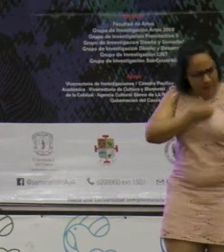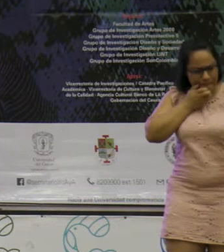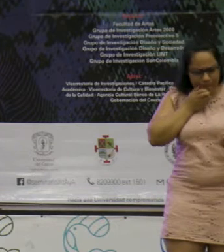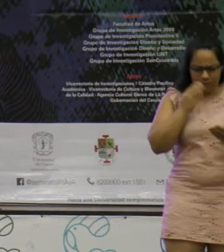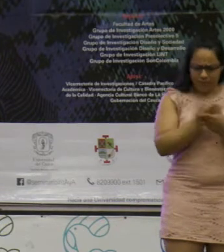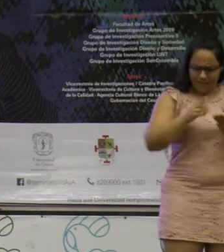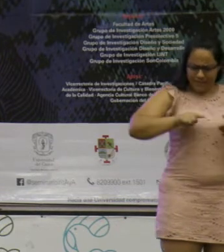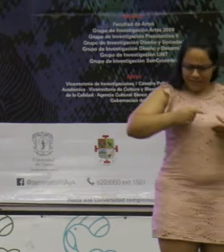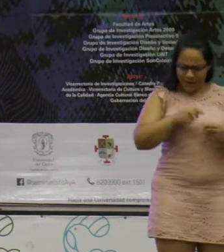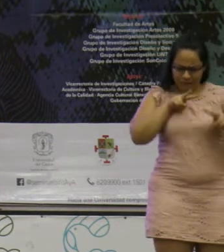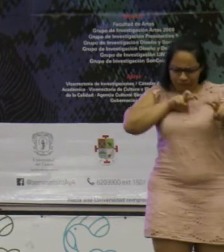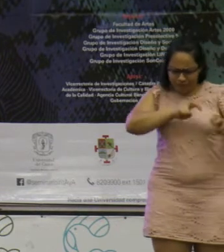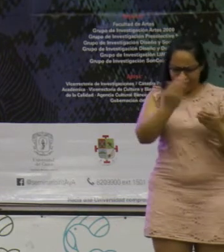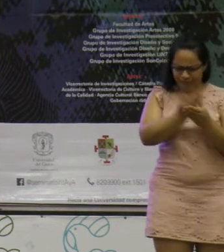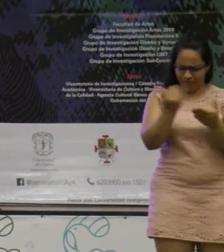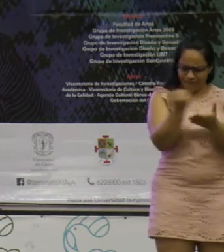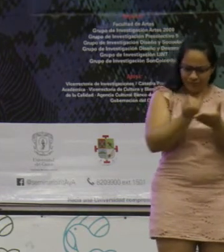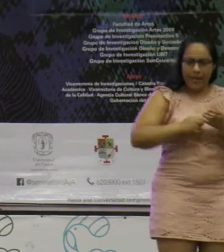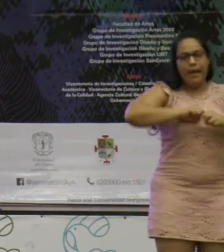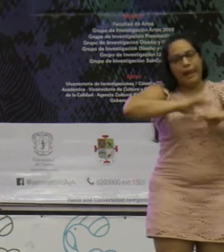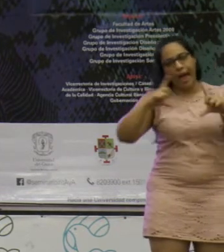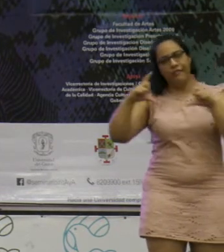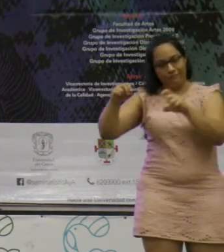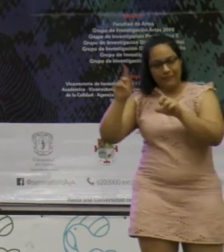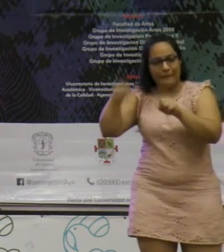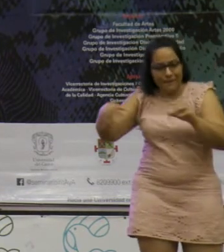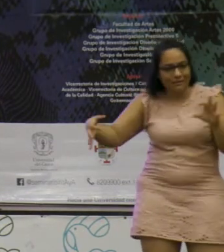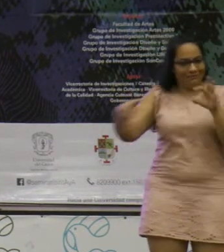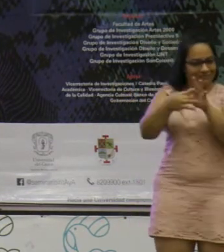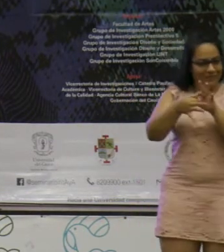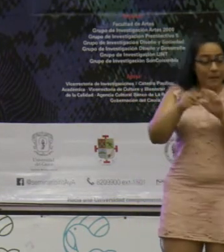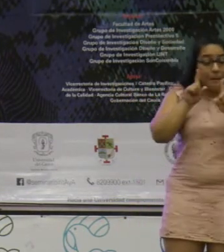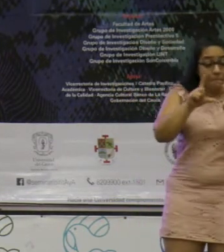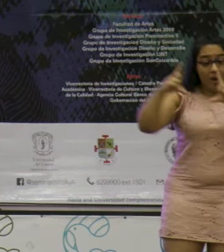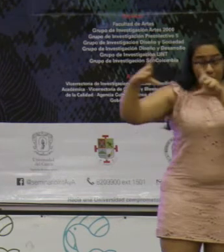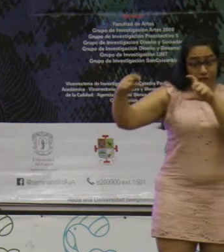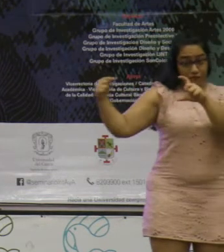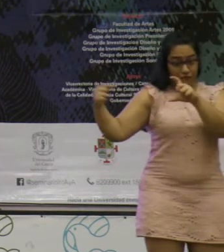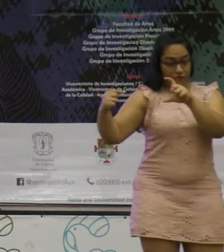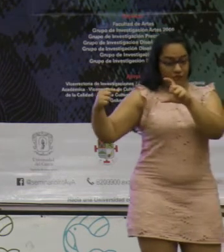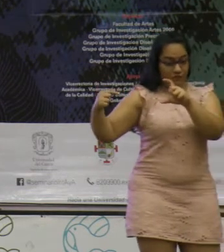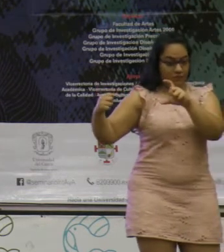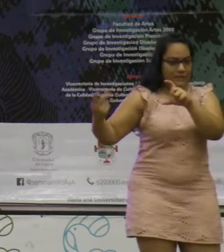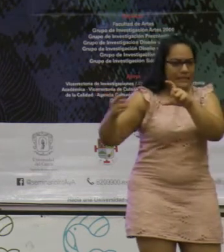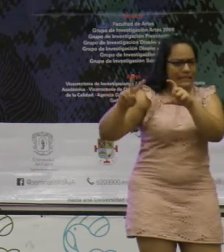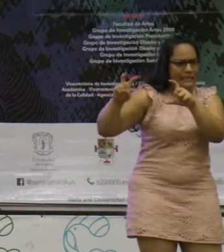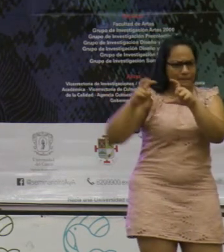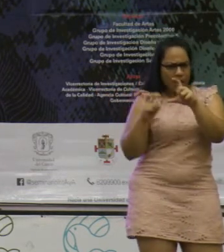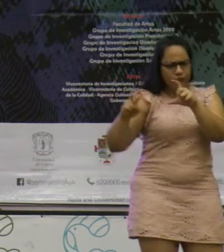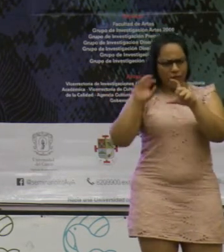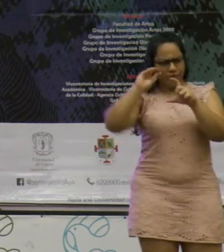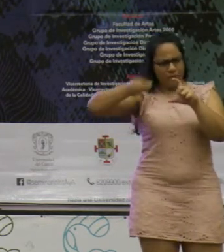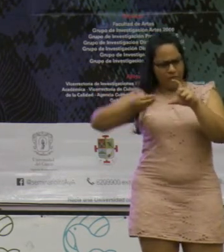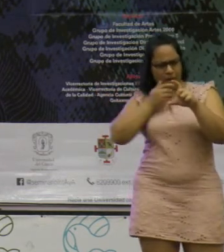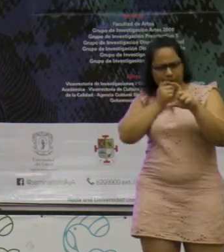revisamos ilustración. Claro, la fotografía comparte mucho eso, pero la fotografía, al tener este este nivel de representación